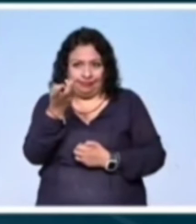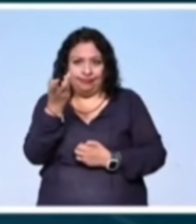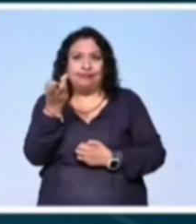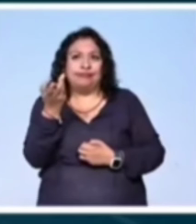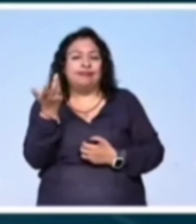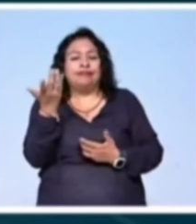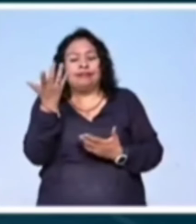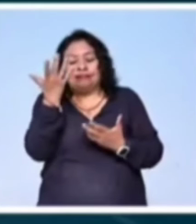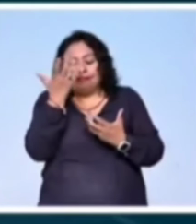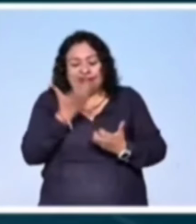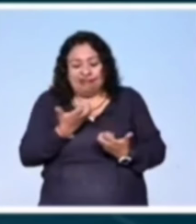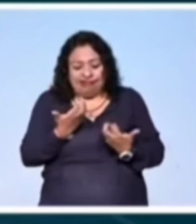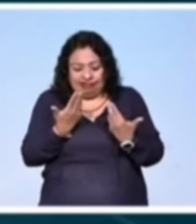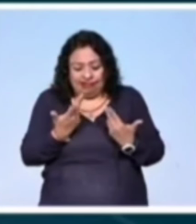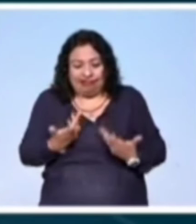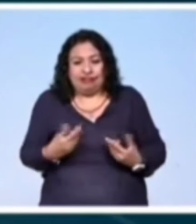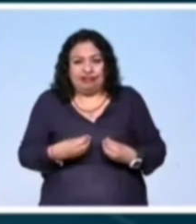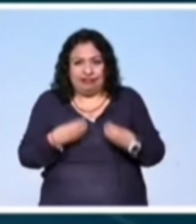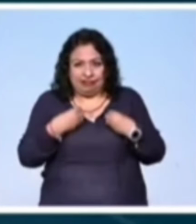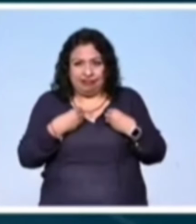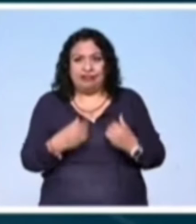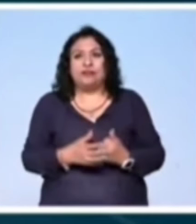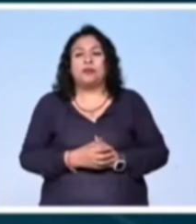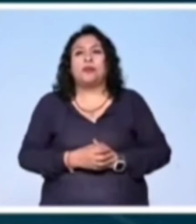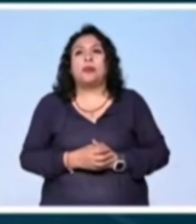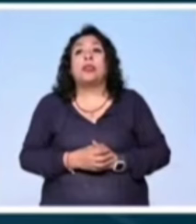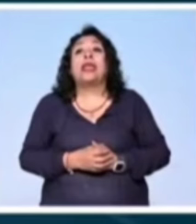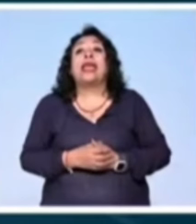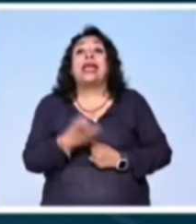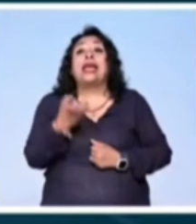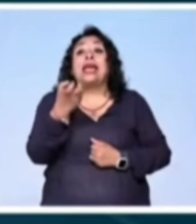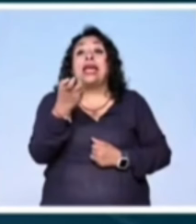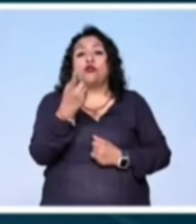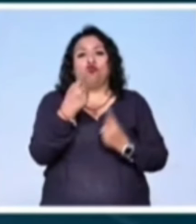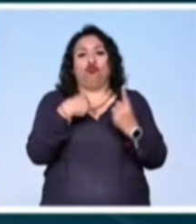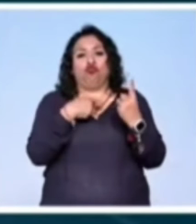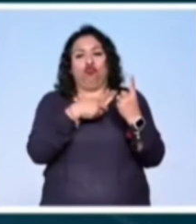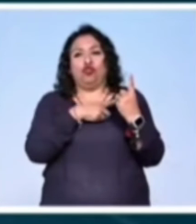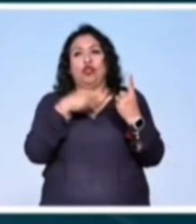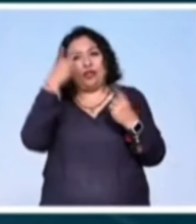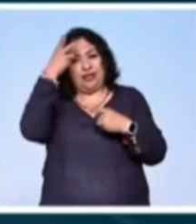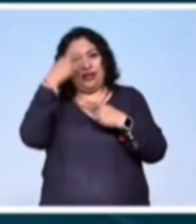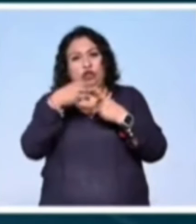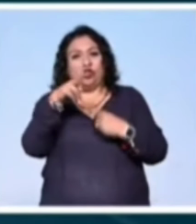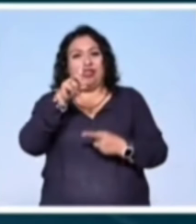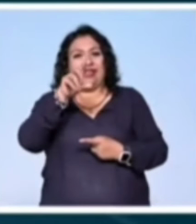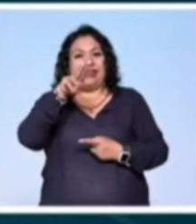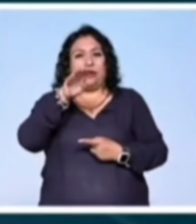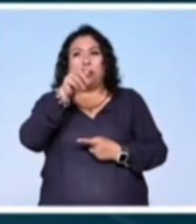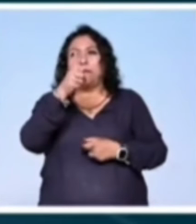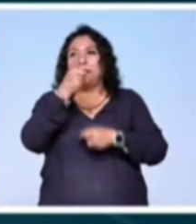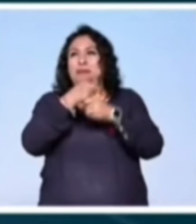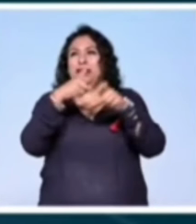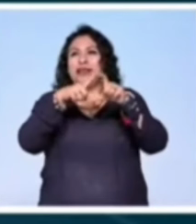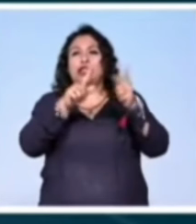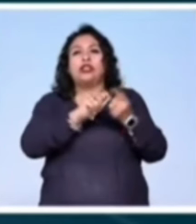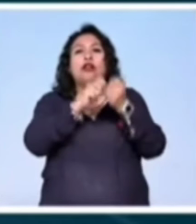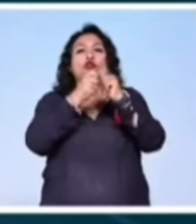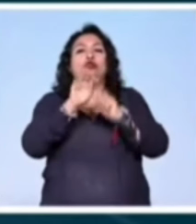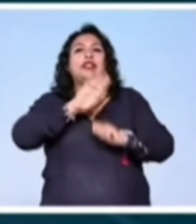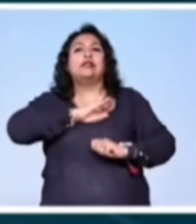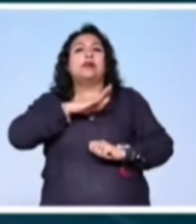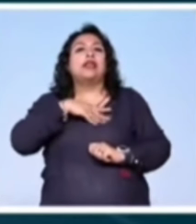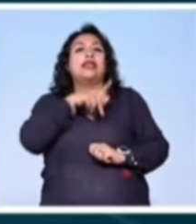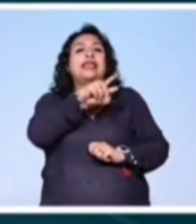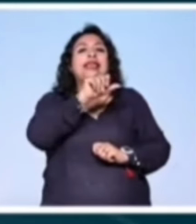en este desasosiego que estamos viviendo. Este unipersonal, dirigido por Daniel Bretón, es el primer texto que se traduce al